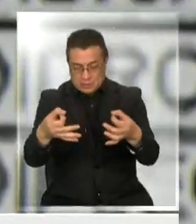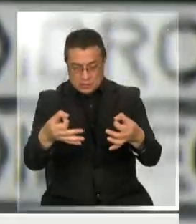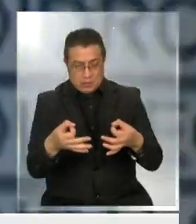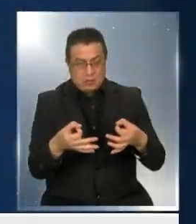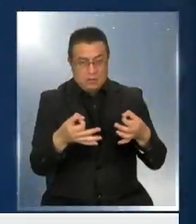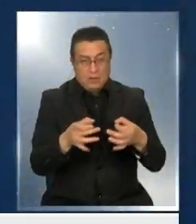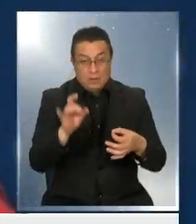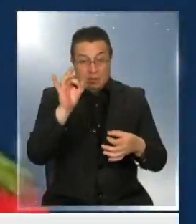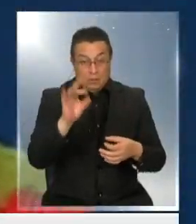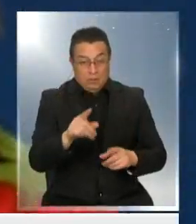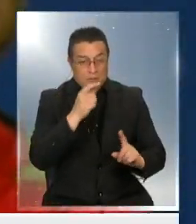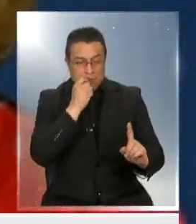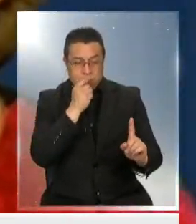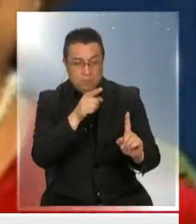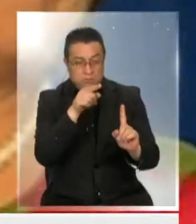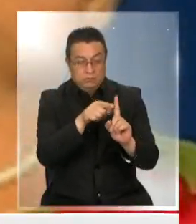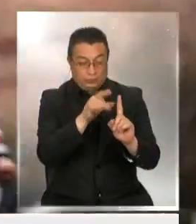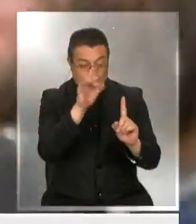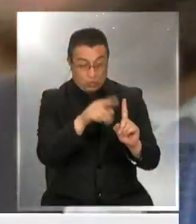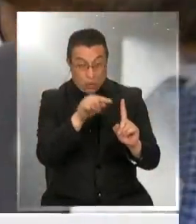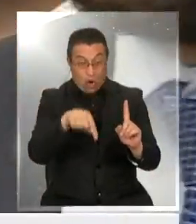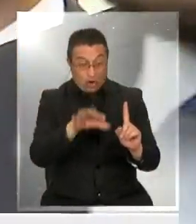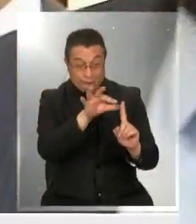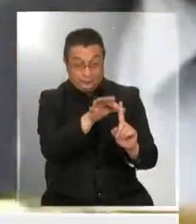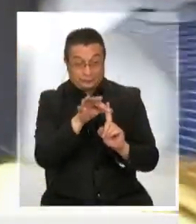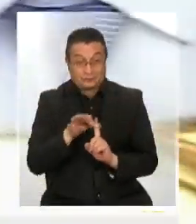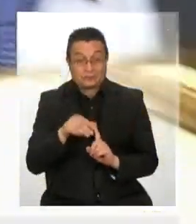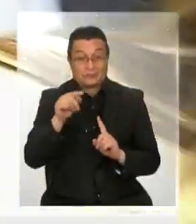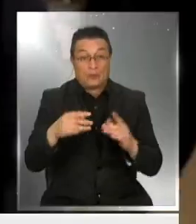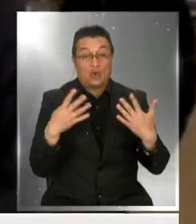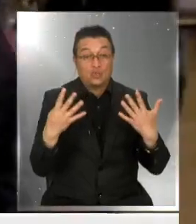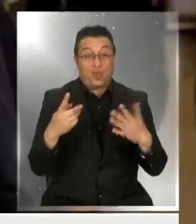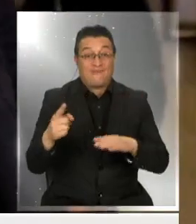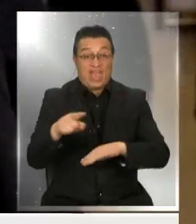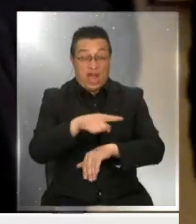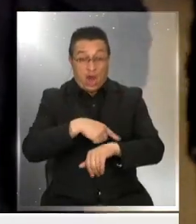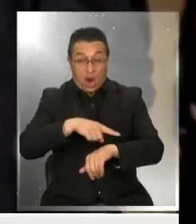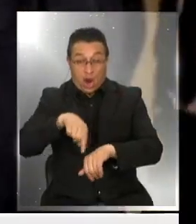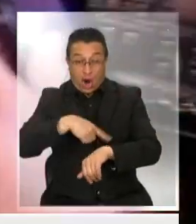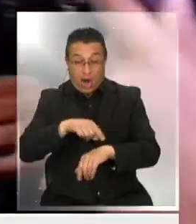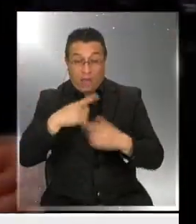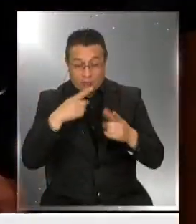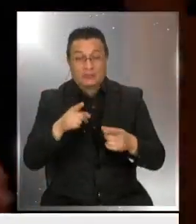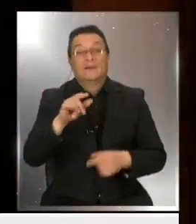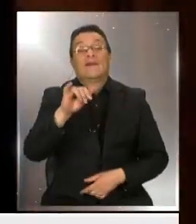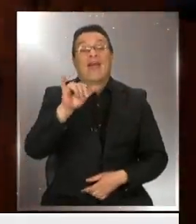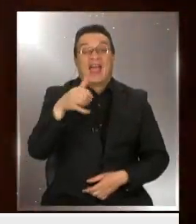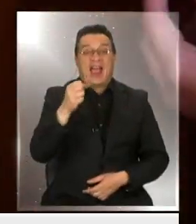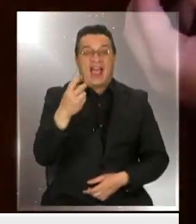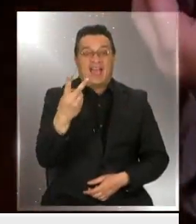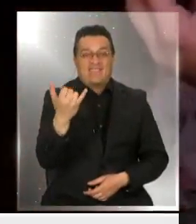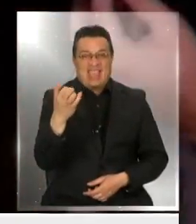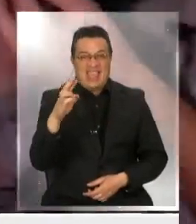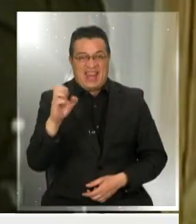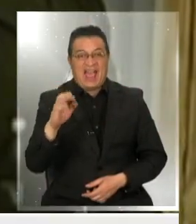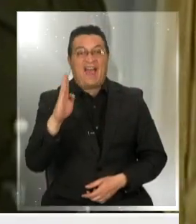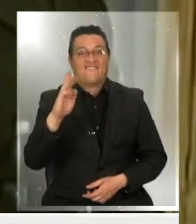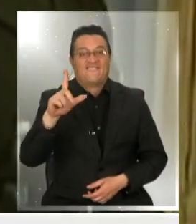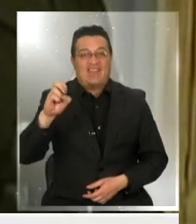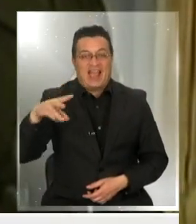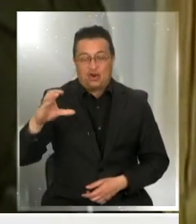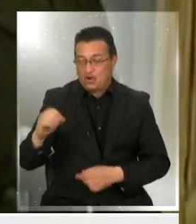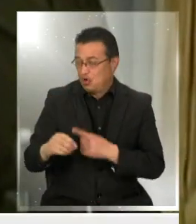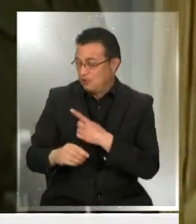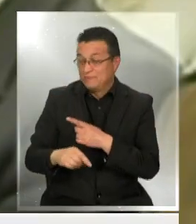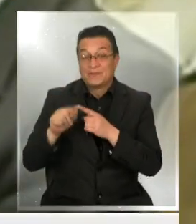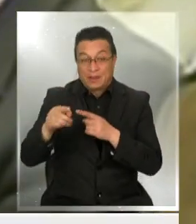la única imputada que se logró formalizar hoy, tras 9 horas de audiencia, fue a Javiera Blanco. Se dieron a conocer